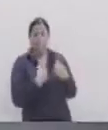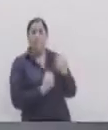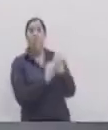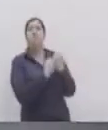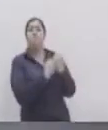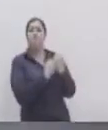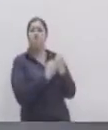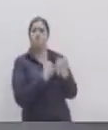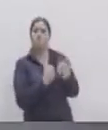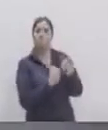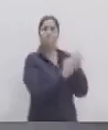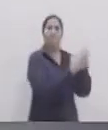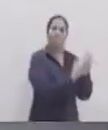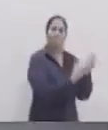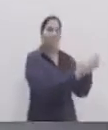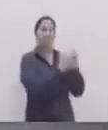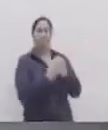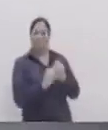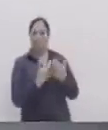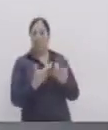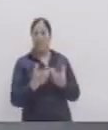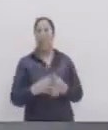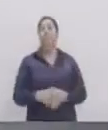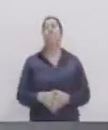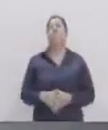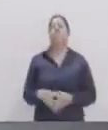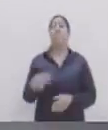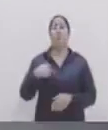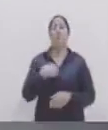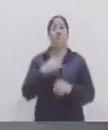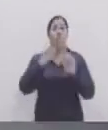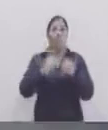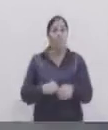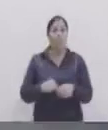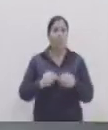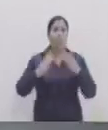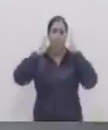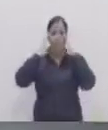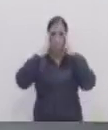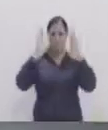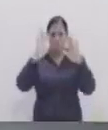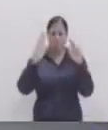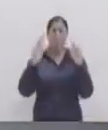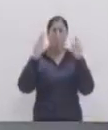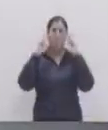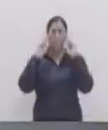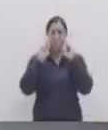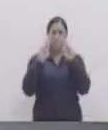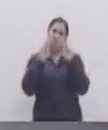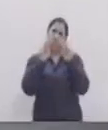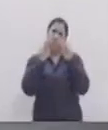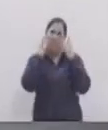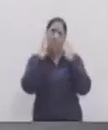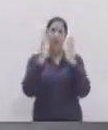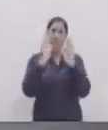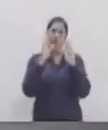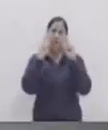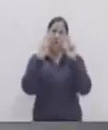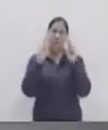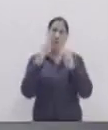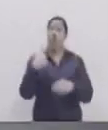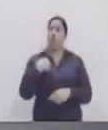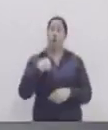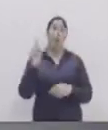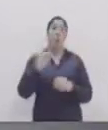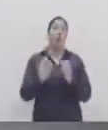sea, realmente también tenemos que venir y ejercitar la escucha activa, ¿verdad? La escucha activa, porque a veces